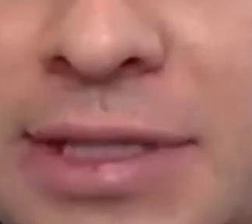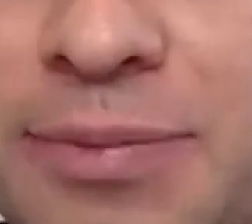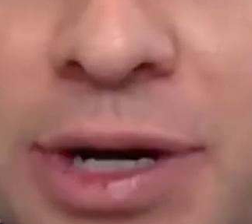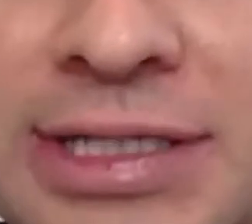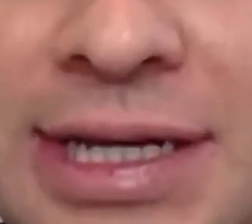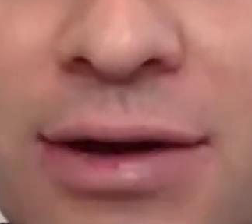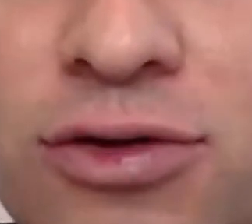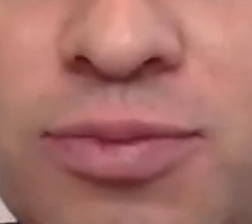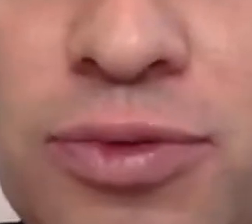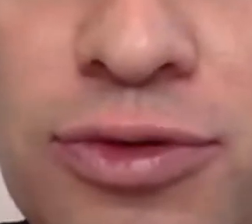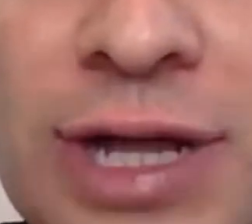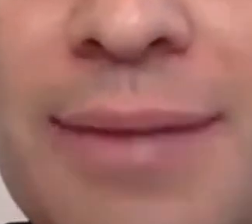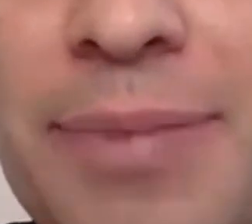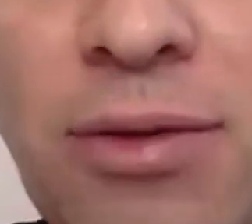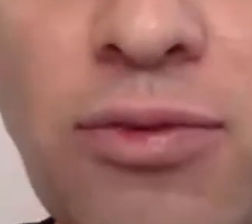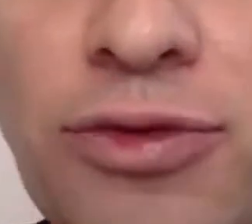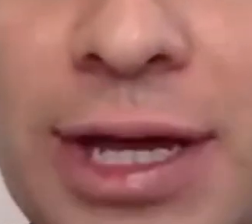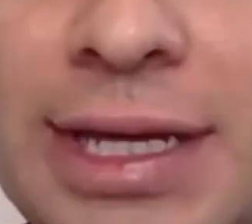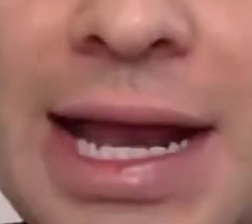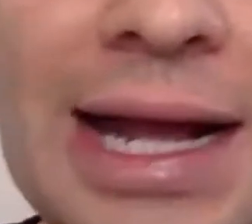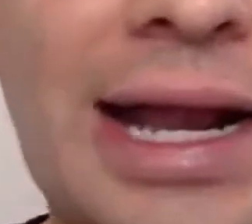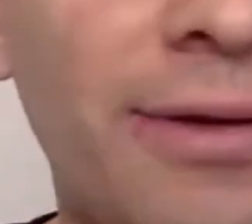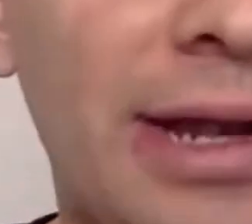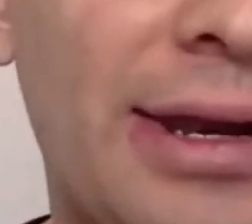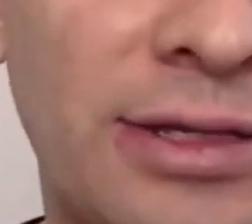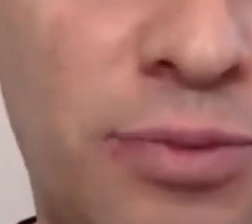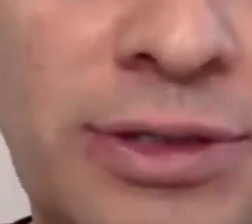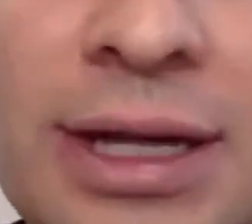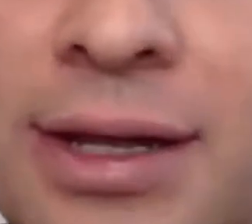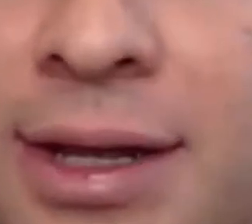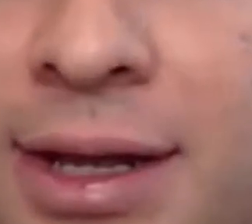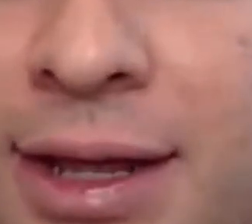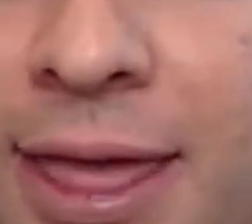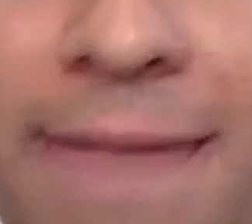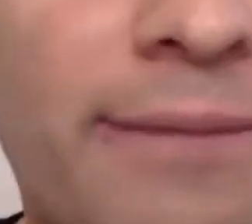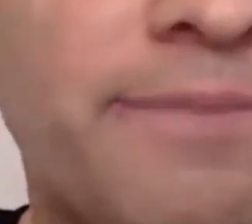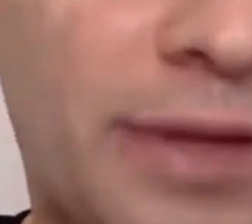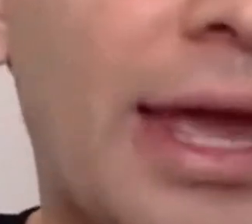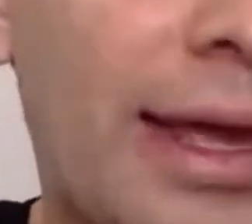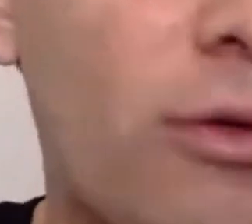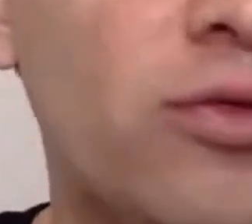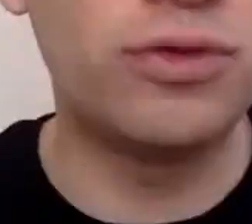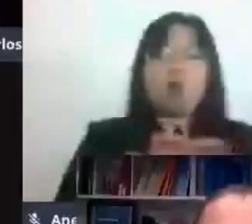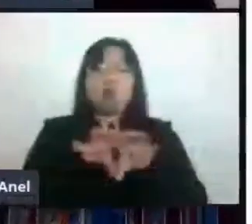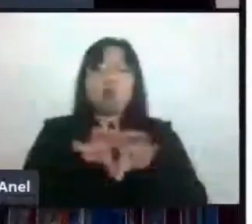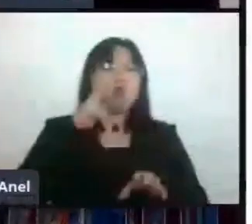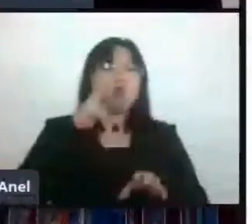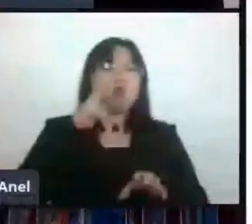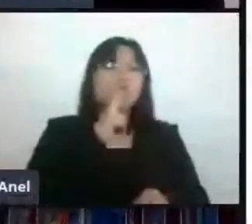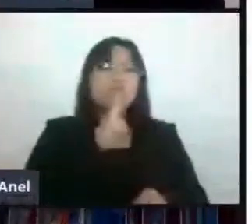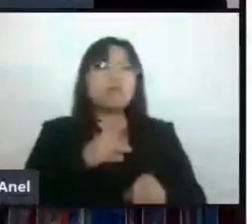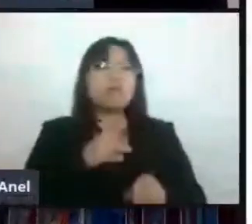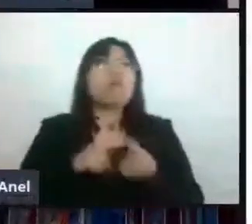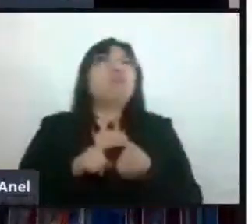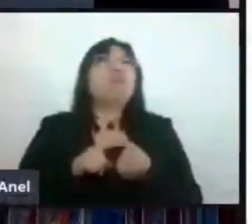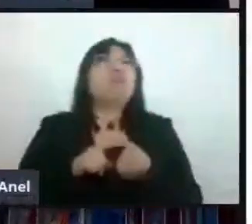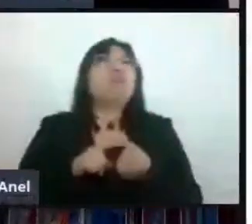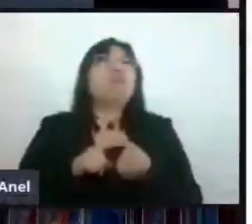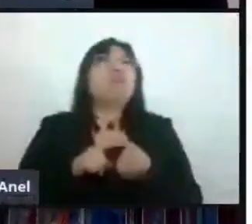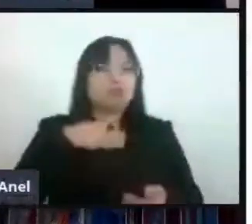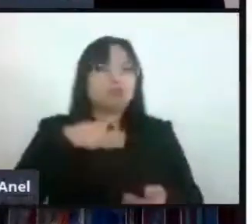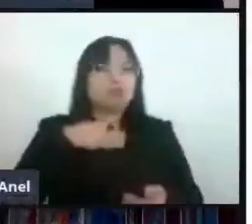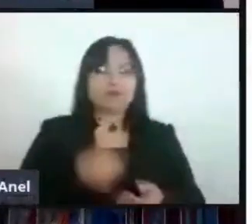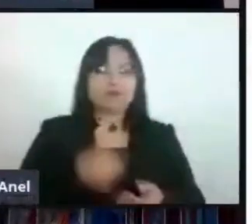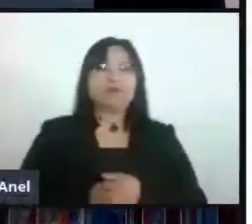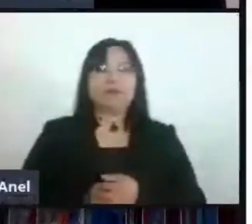también se pueden asignar los puntos a la pregunta y a la clave de la respuesta. Sí, Yo lo hice por el camino fácil,